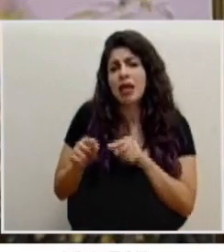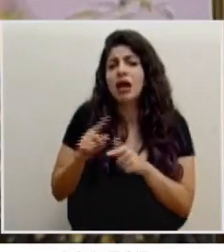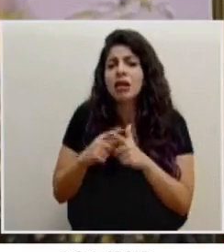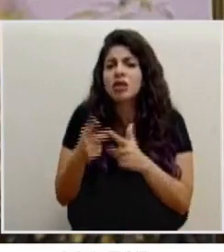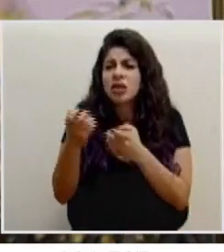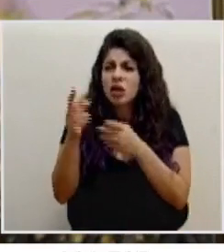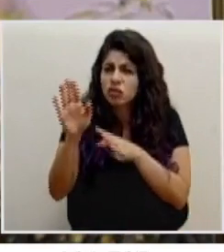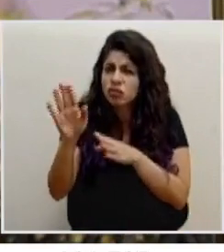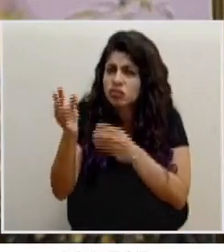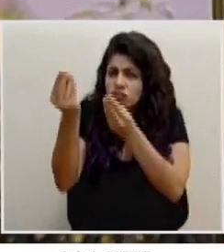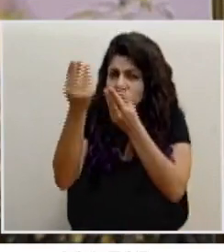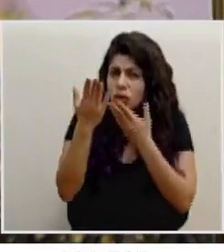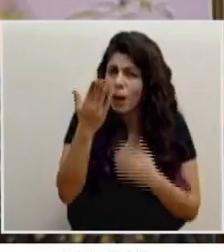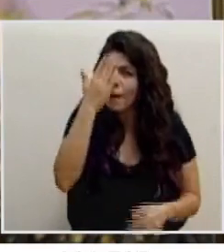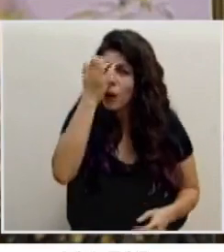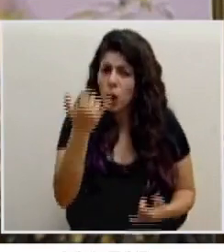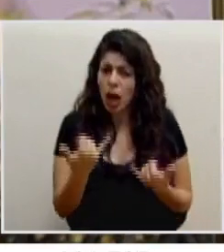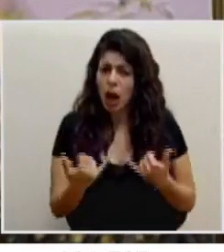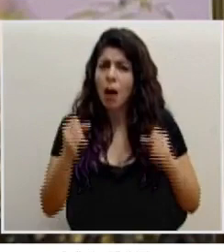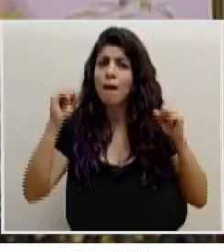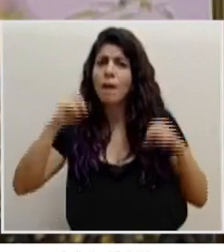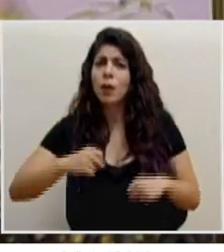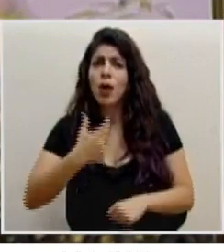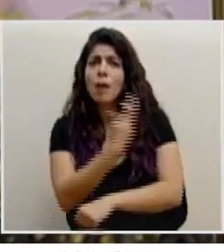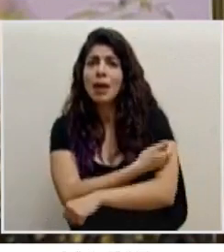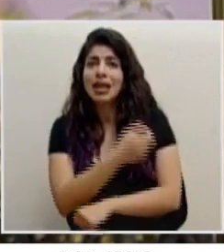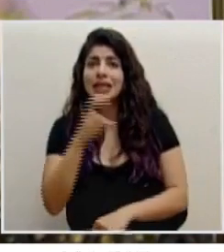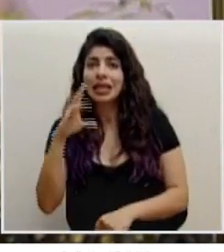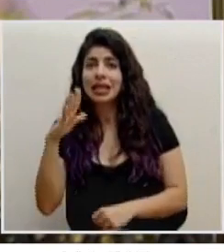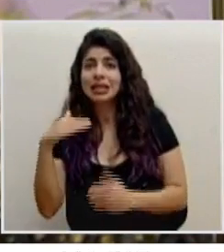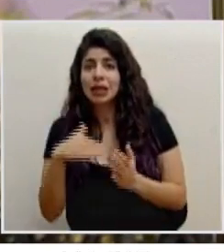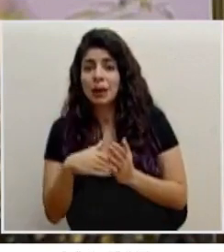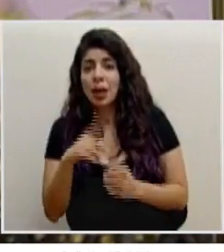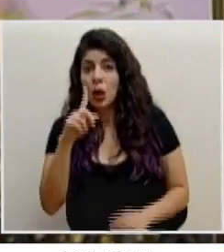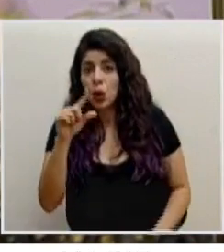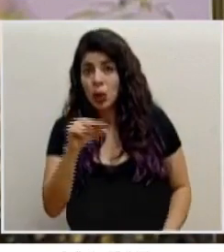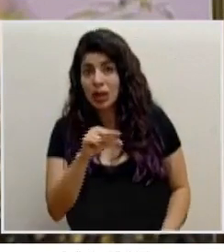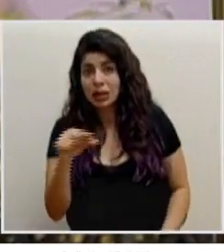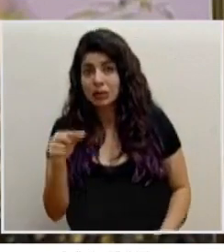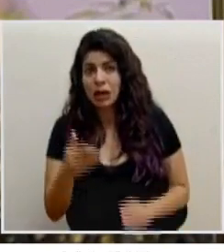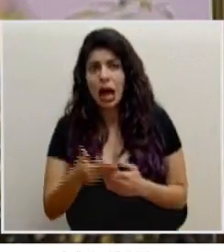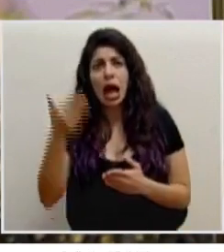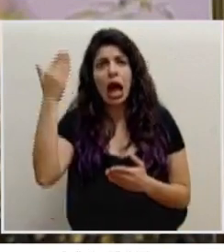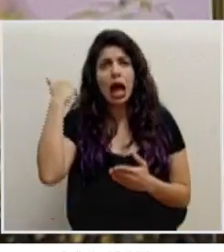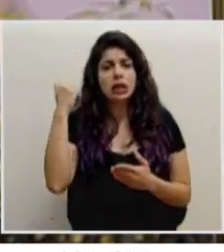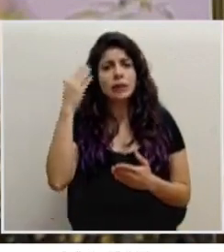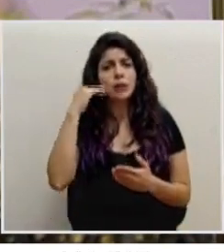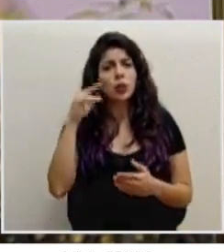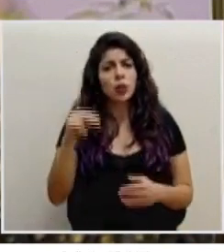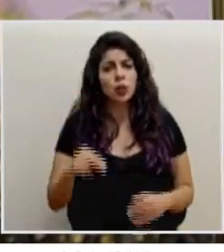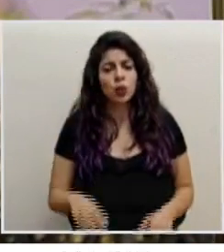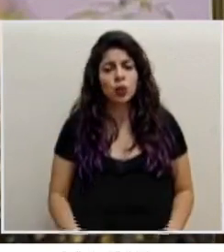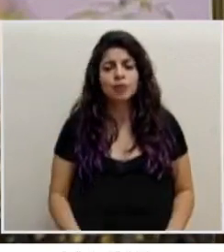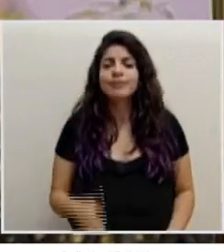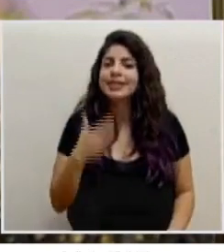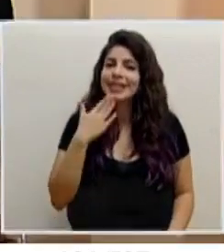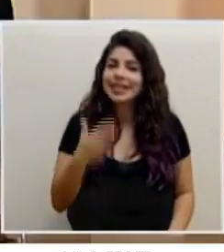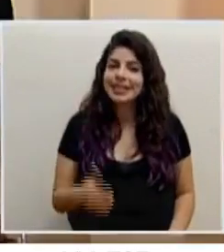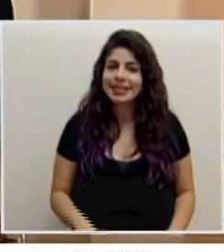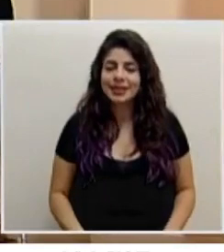un balance de por qué ahora se puede vacunar 75,000 en una semana y no había venido ocurriendo esto antes.